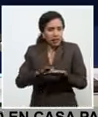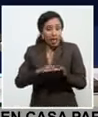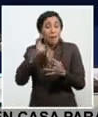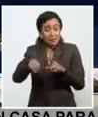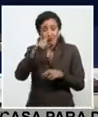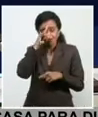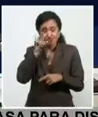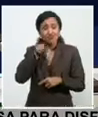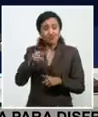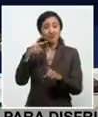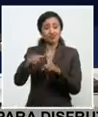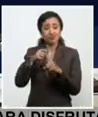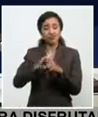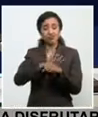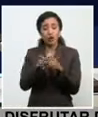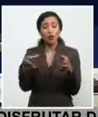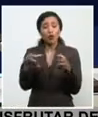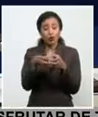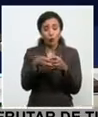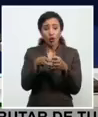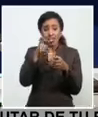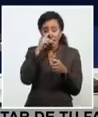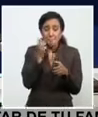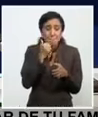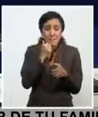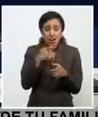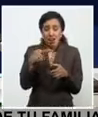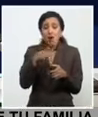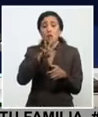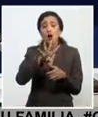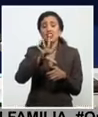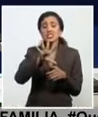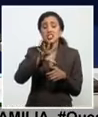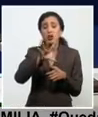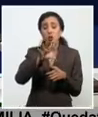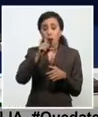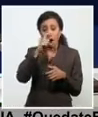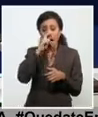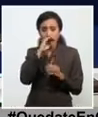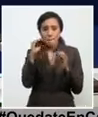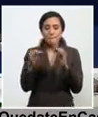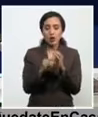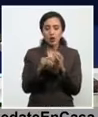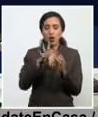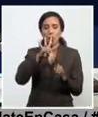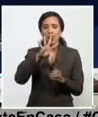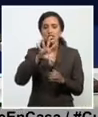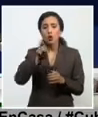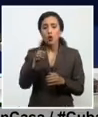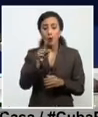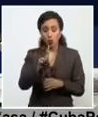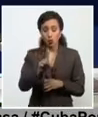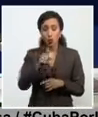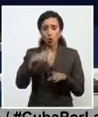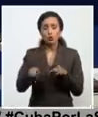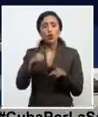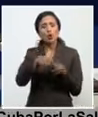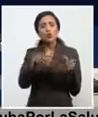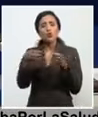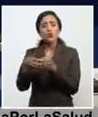menores de 40 años con 25 casos, que es el 48,1%, seguido del grupo de más de 60